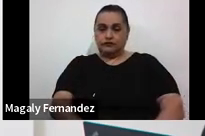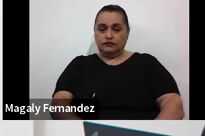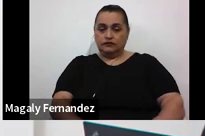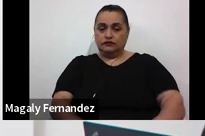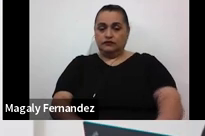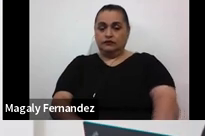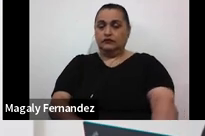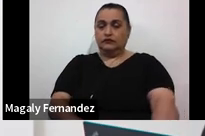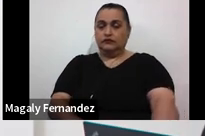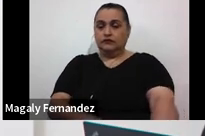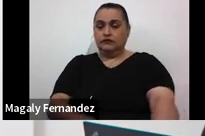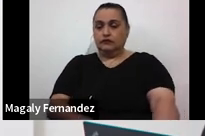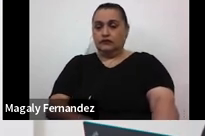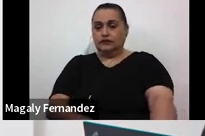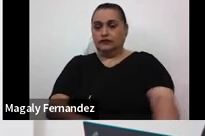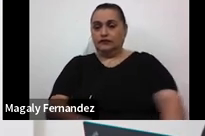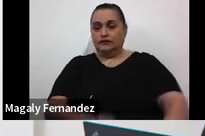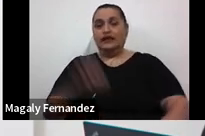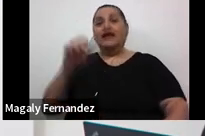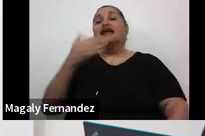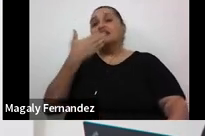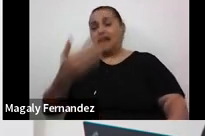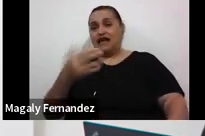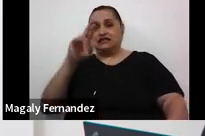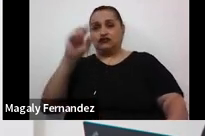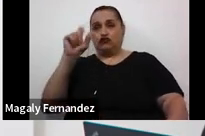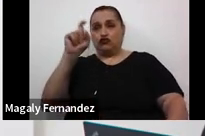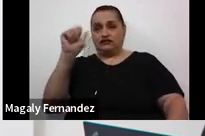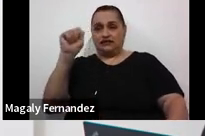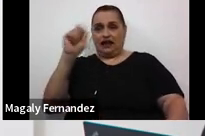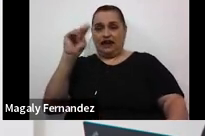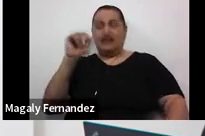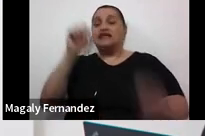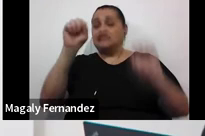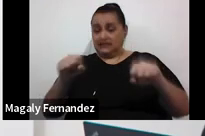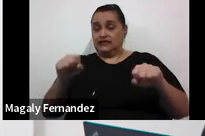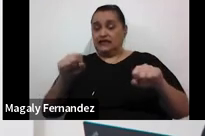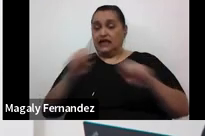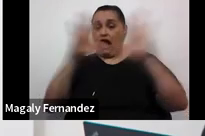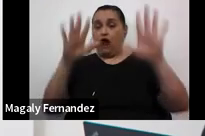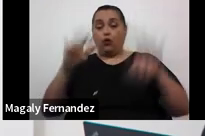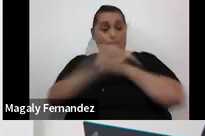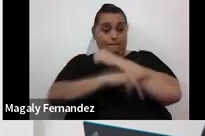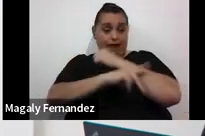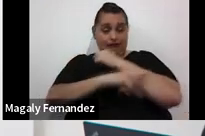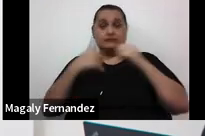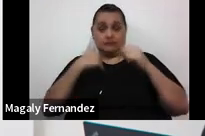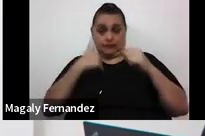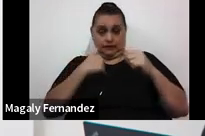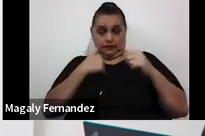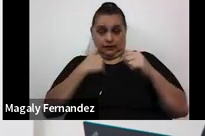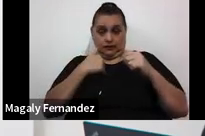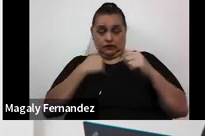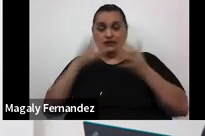no podía reactivar el audio Gracias Roxana Sí sí por supuesto en el país tenemos el